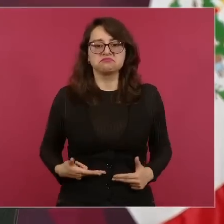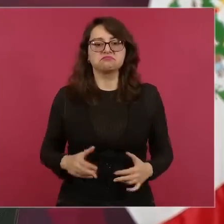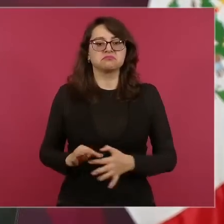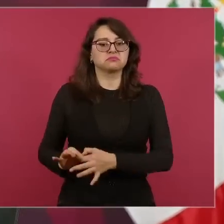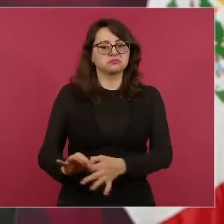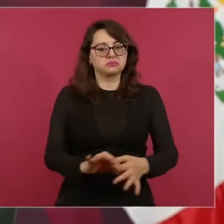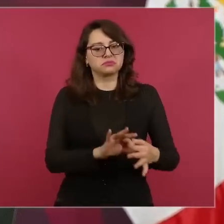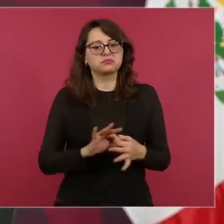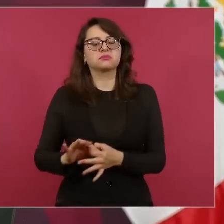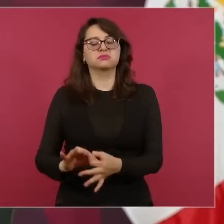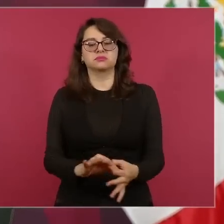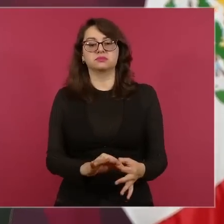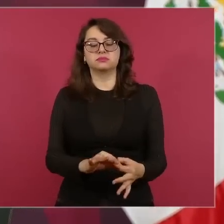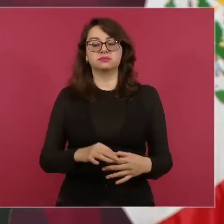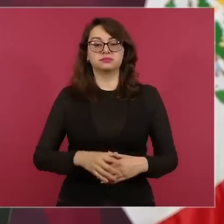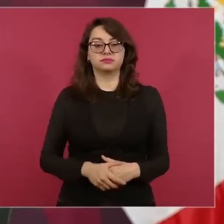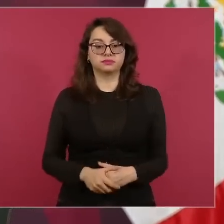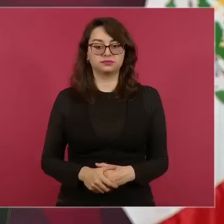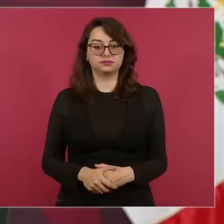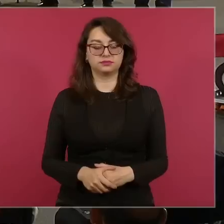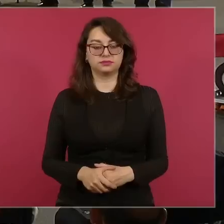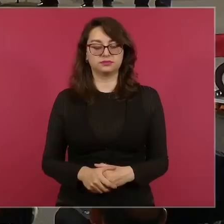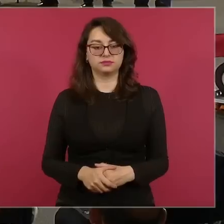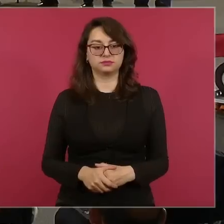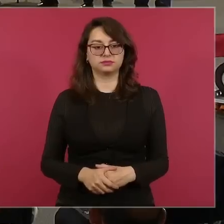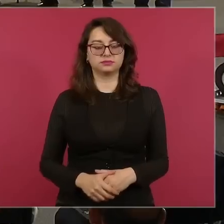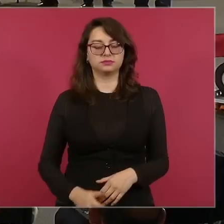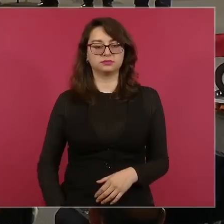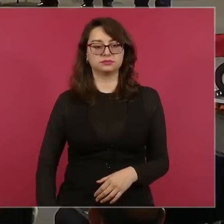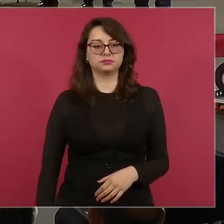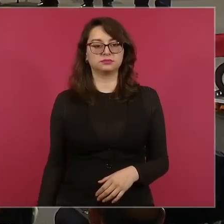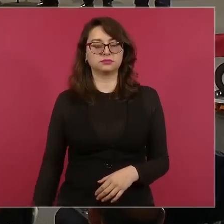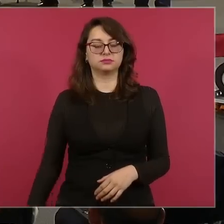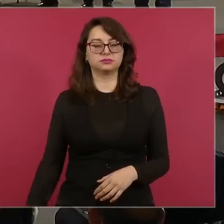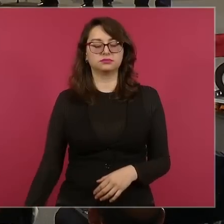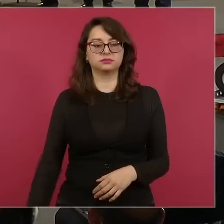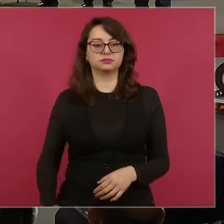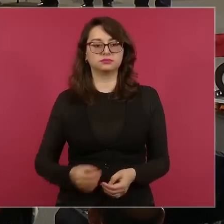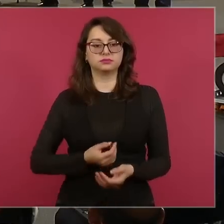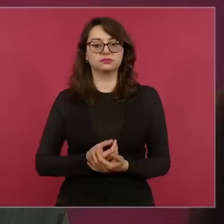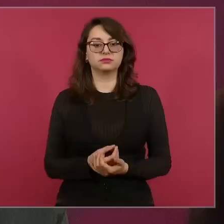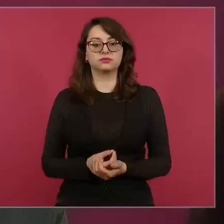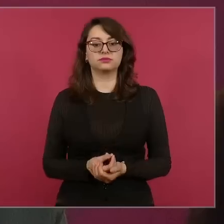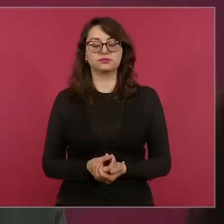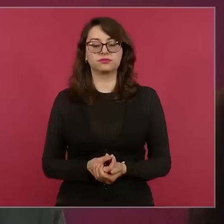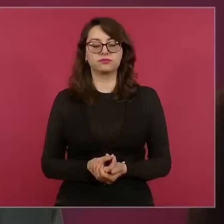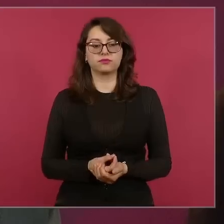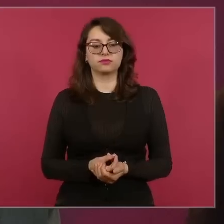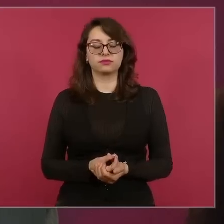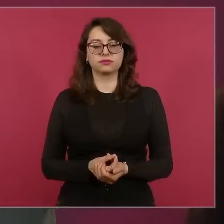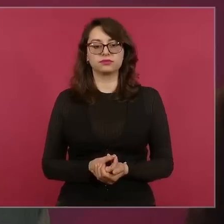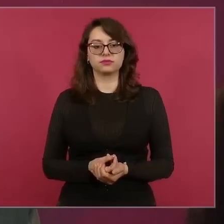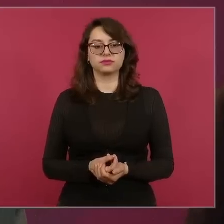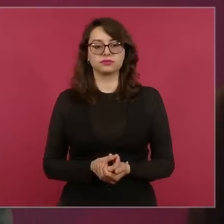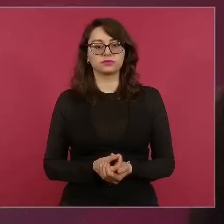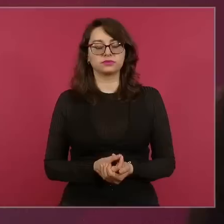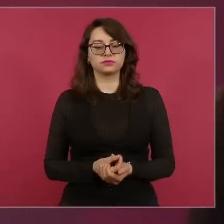no